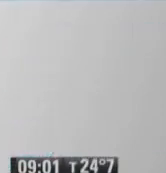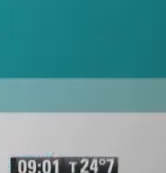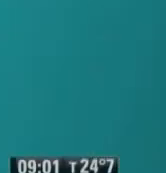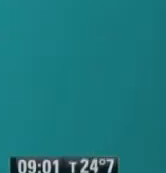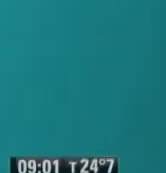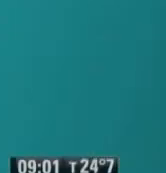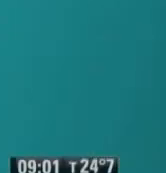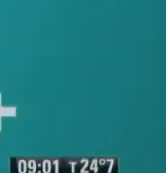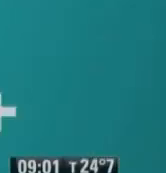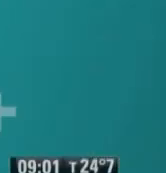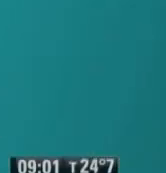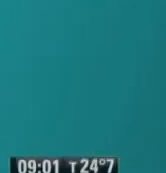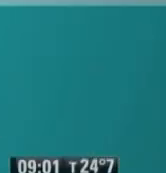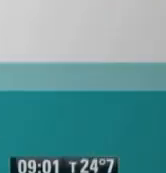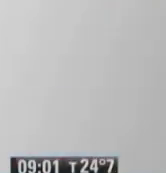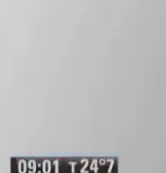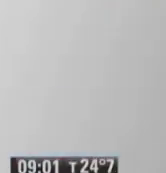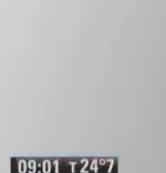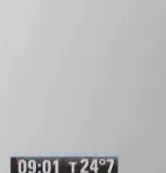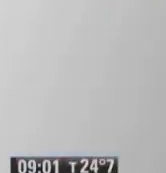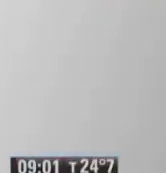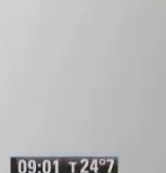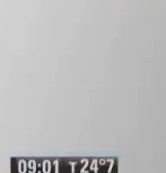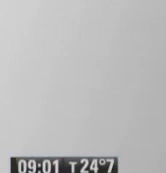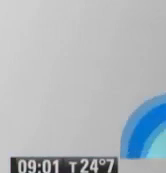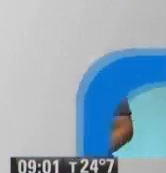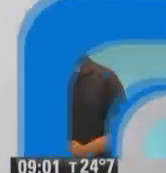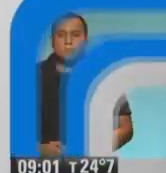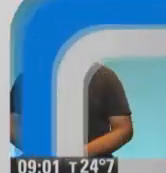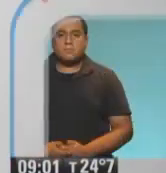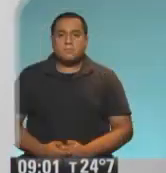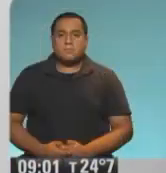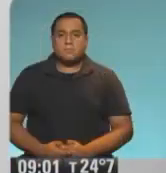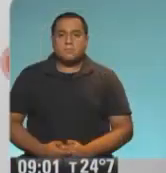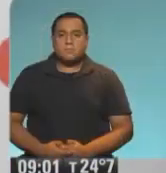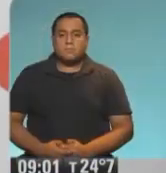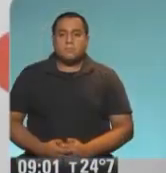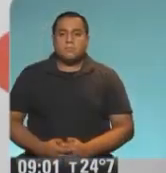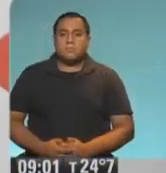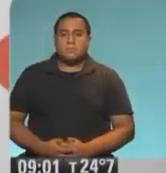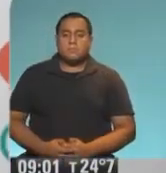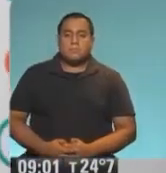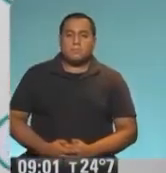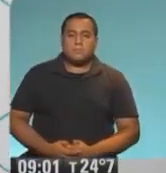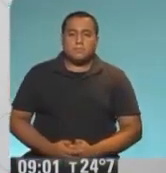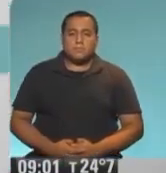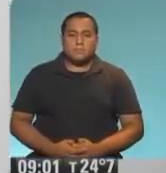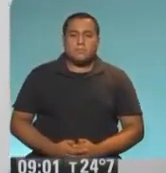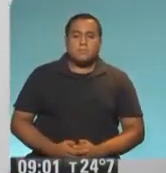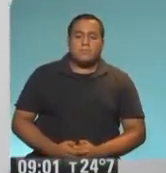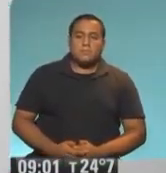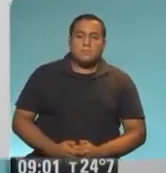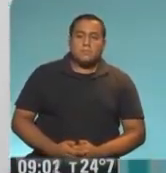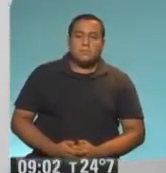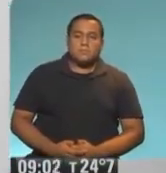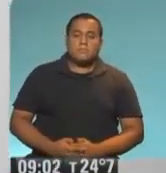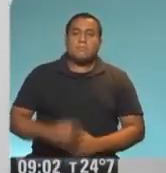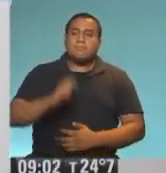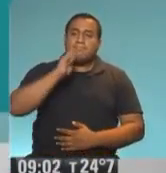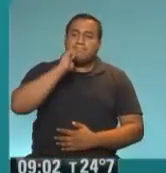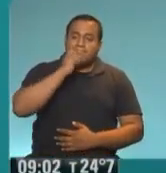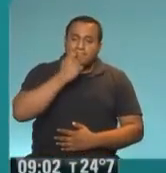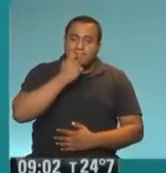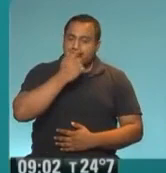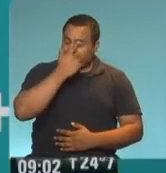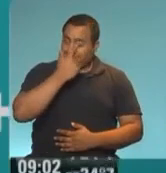todo su optimismo. Creo que es tanto hay oráculo de pesimismo en la Argentina que es lindo escuchar a